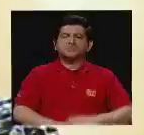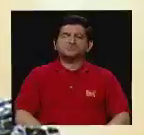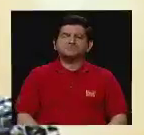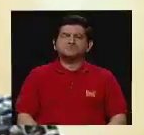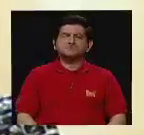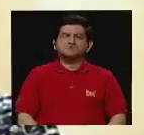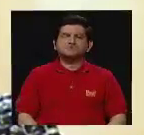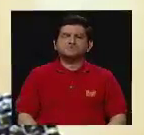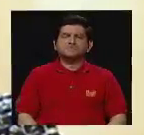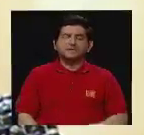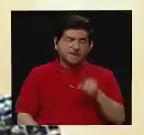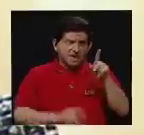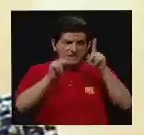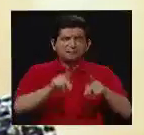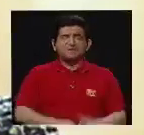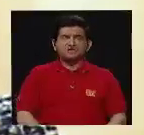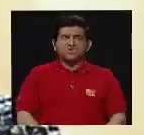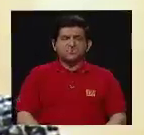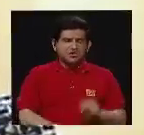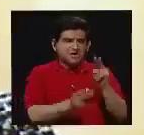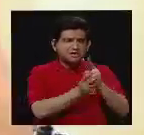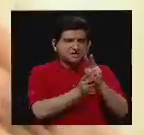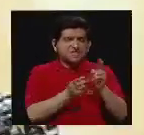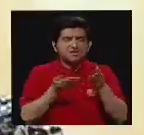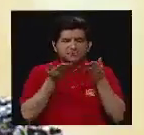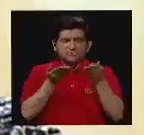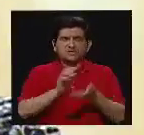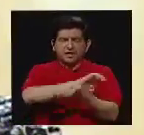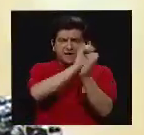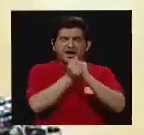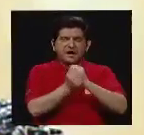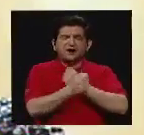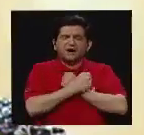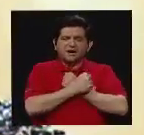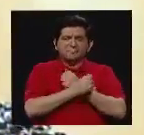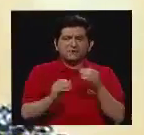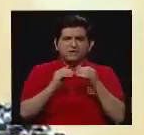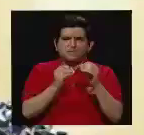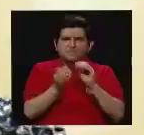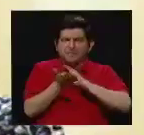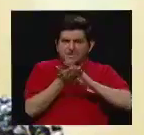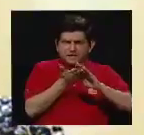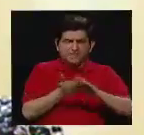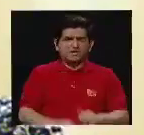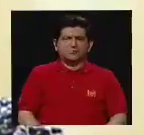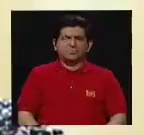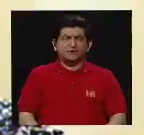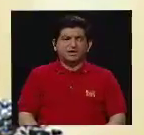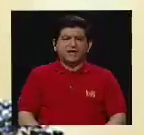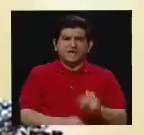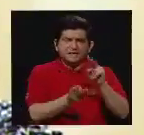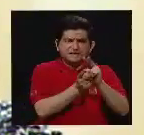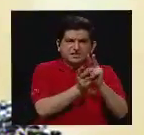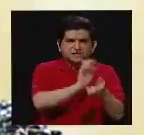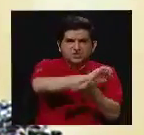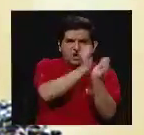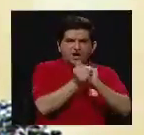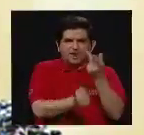trueque de sexo a cambio de amor, que en todo caso me parece mucho más decente que sexo a cambio de